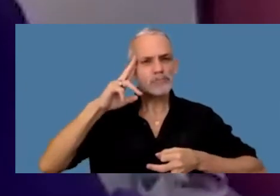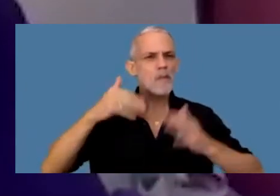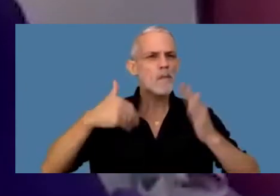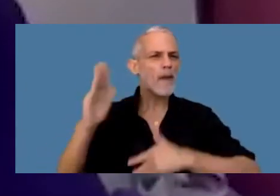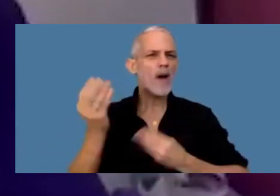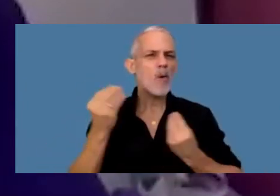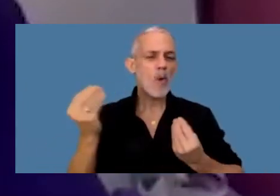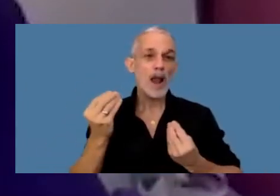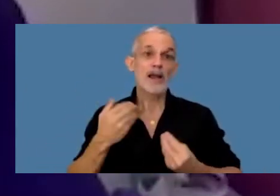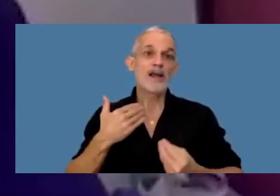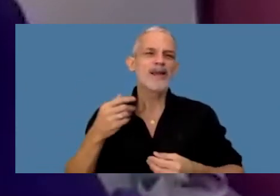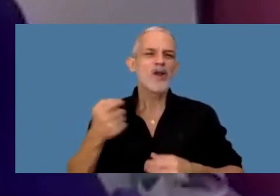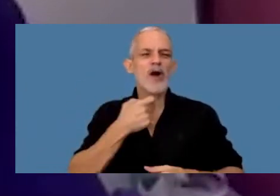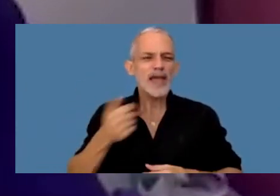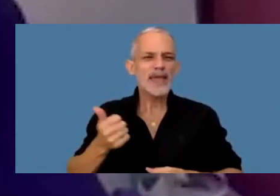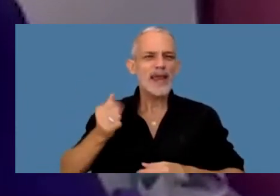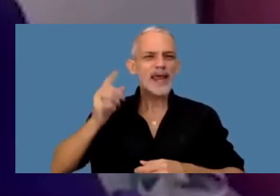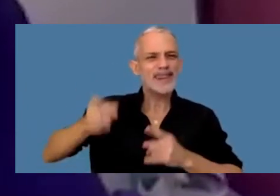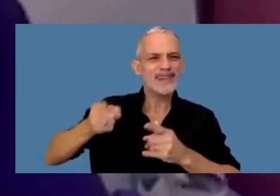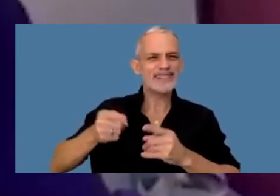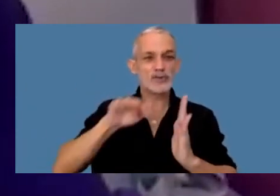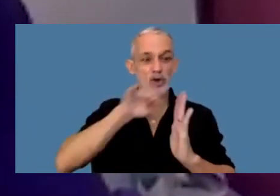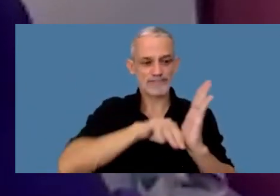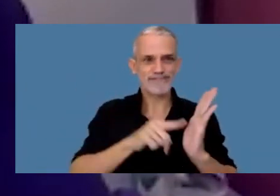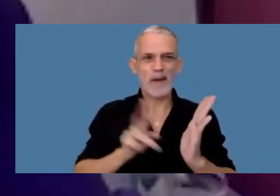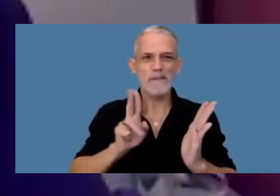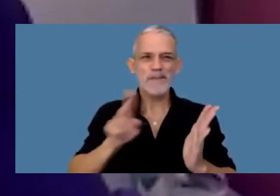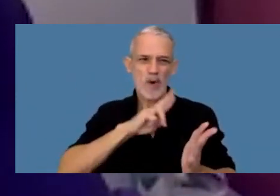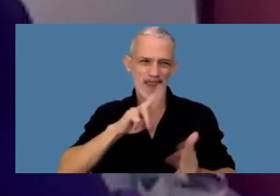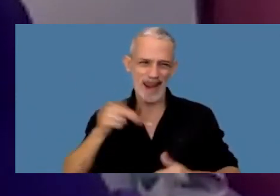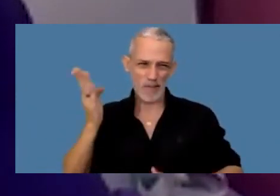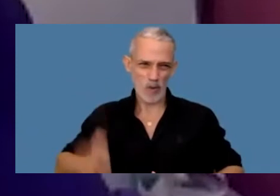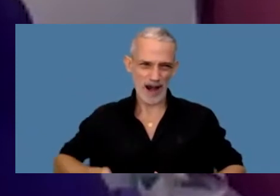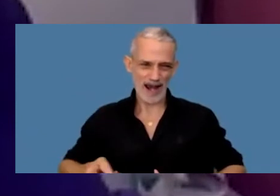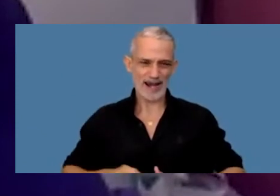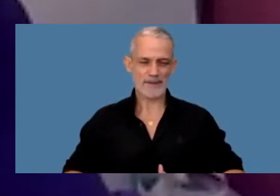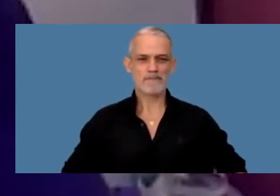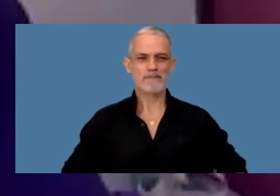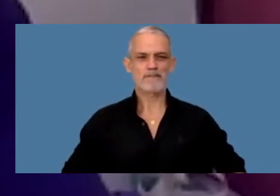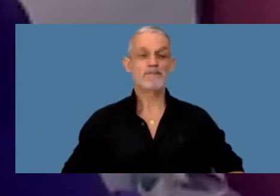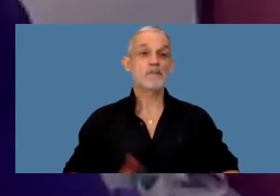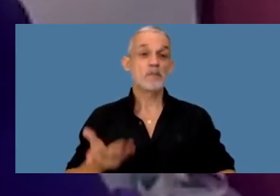aplicados por este sistema institucional, ¿no? por la institución.